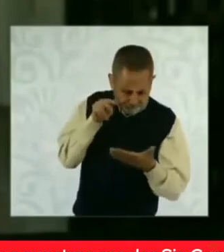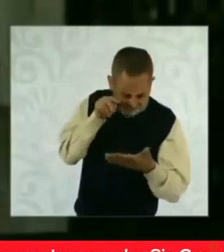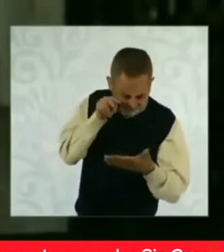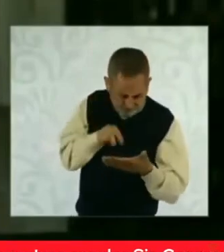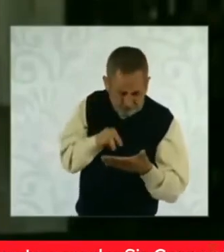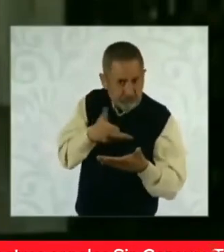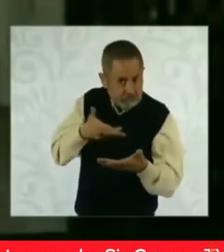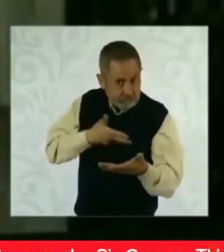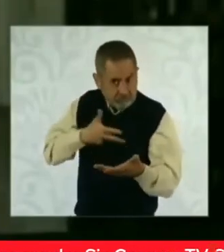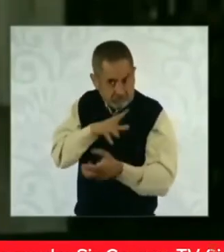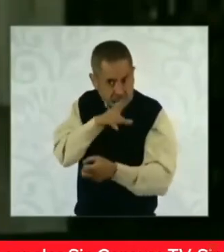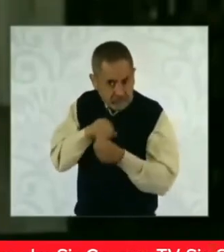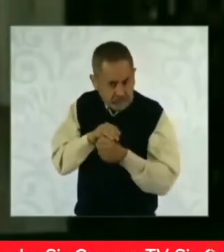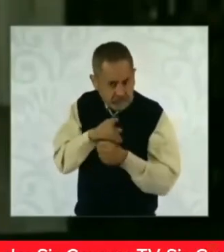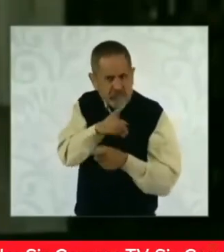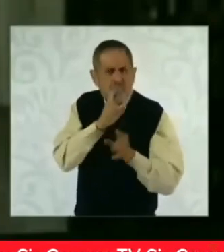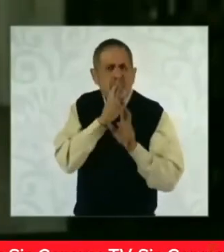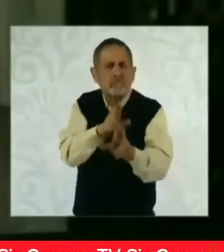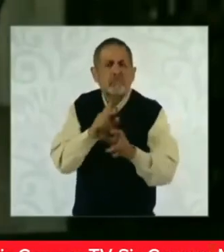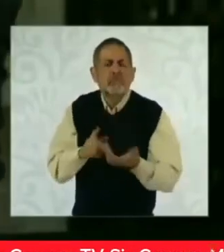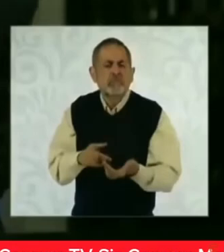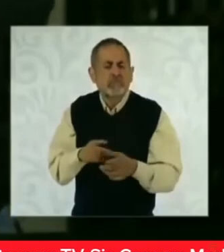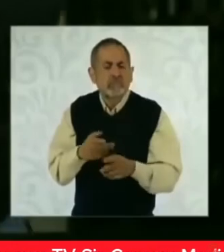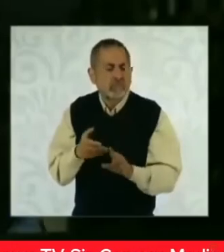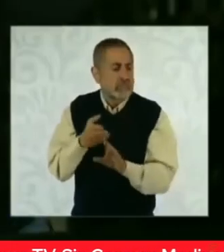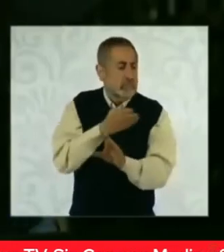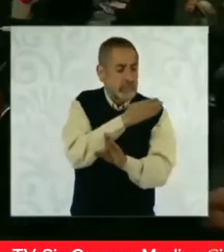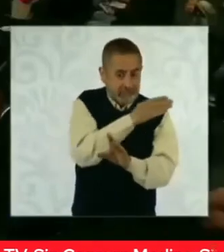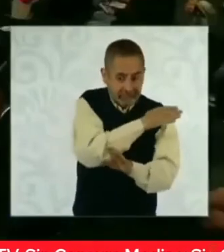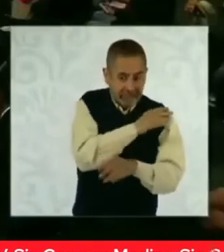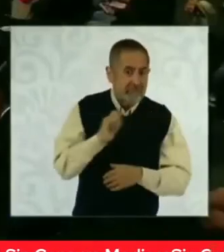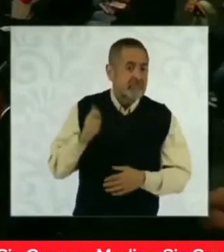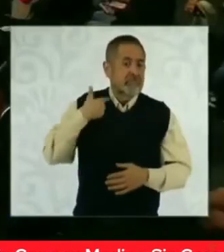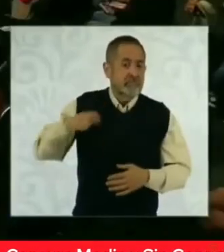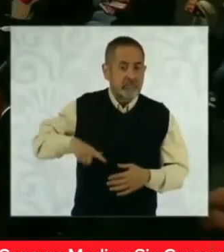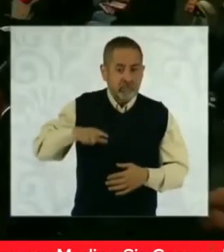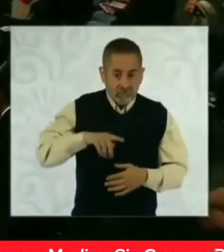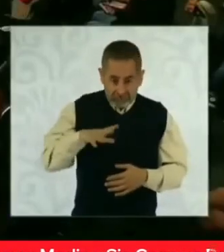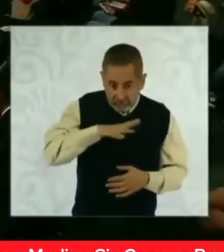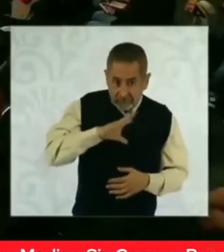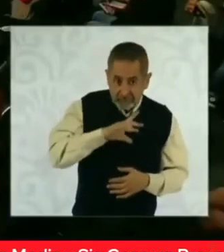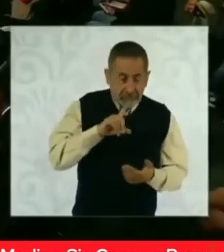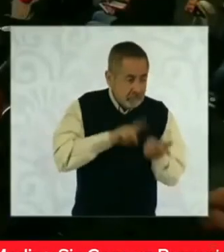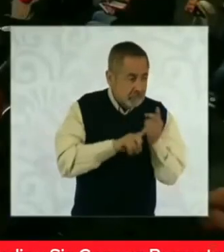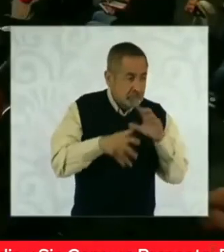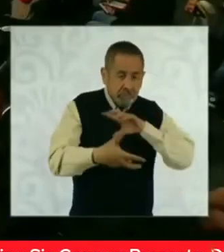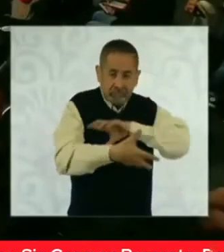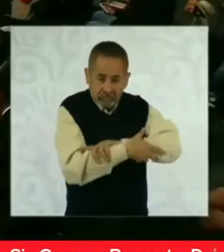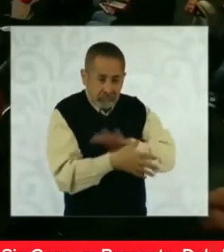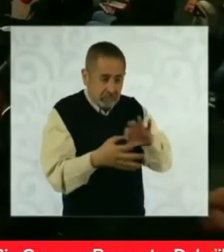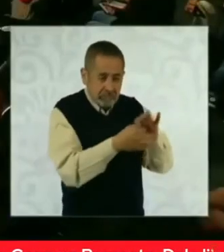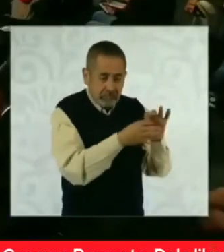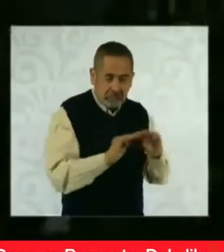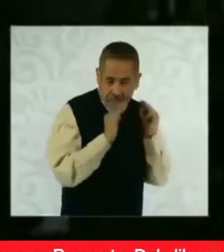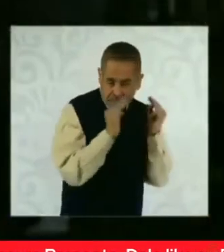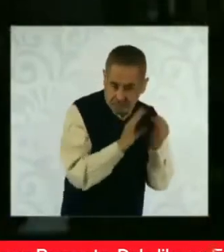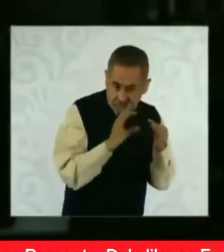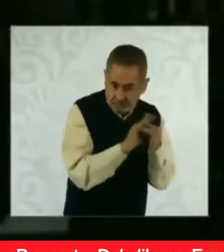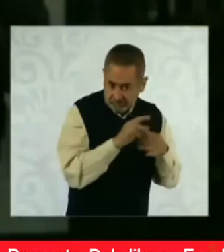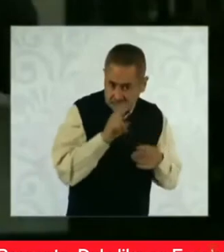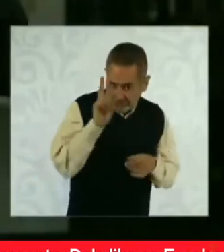Tabasco. ¿Qué respuesta daría a este tema de los pactos, de si habían anteriores gobiernos, de qué tan lejos estaban esos